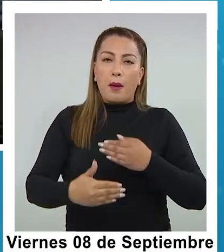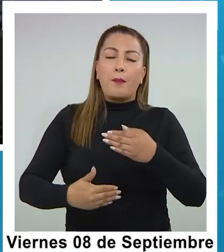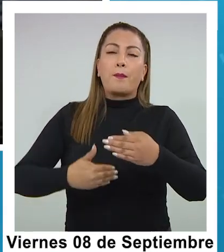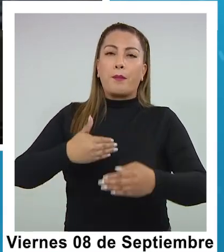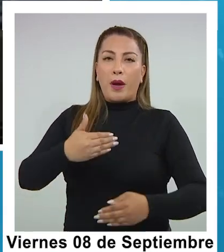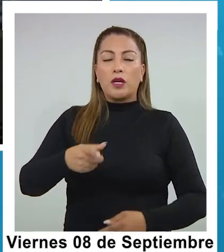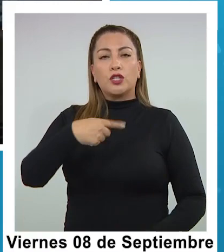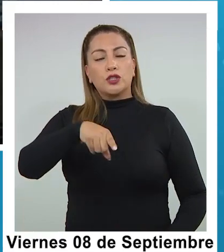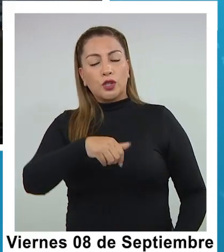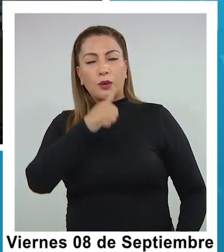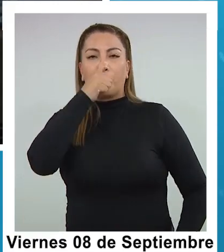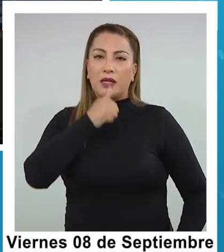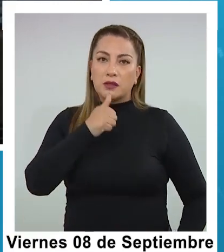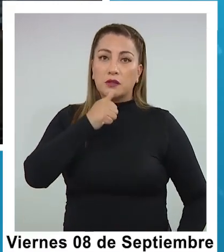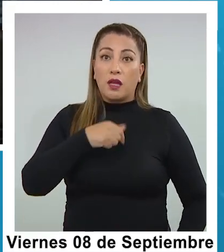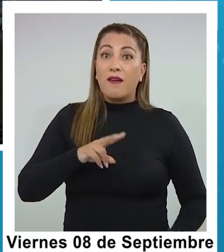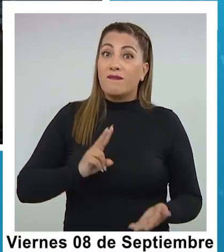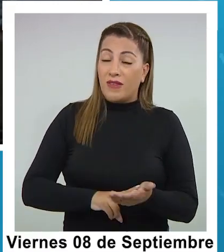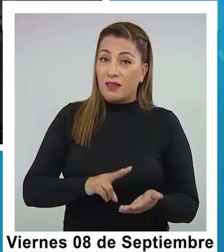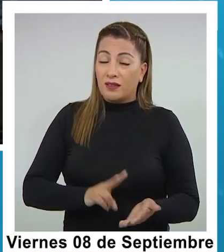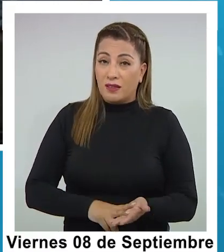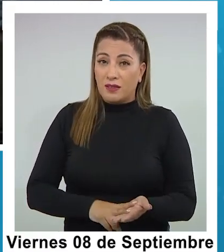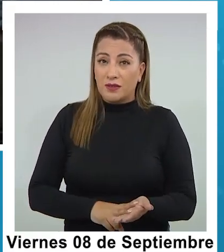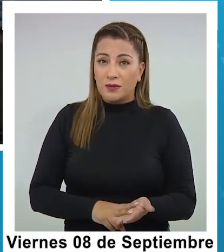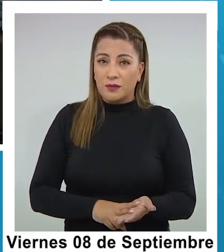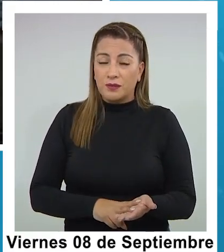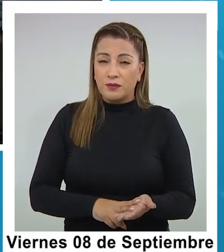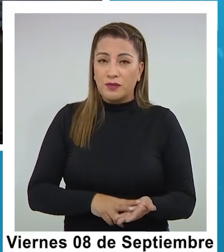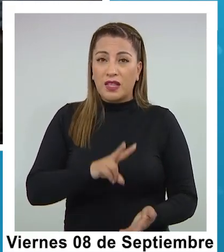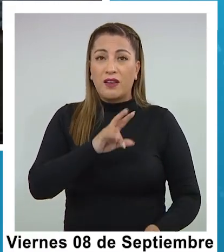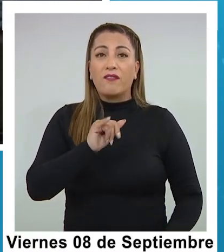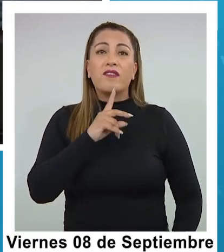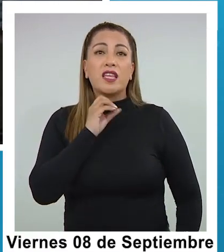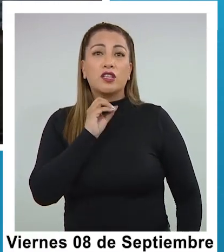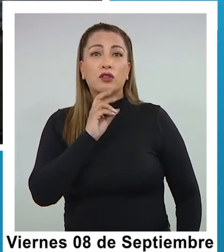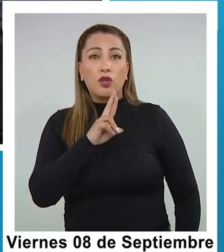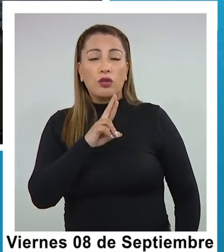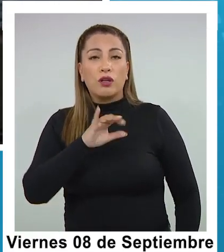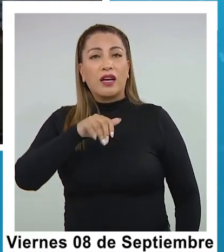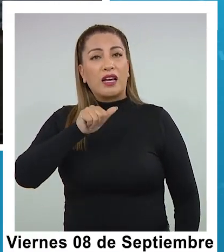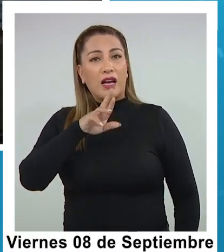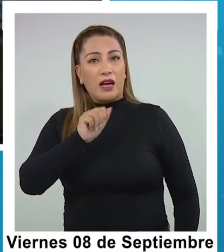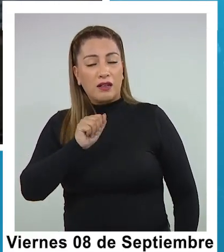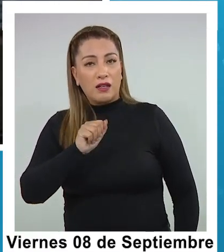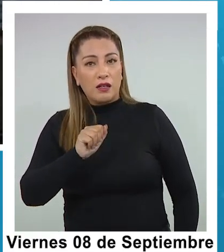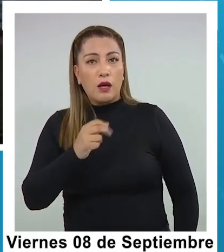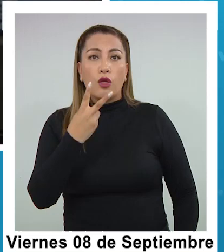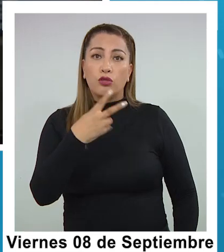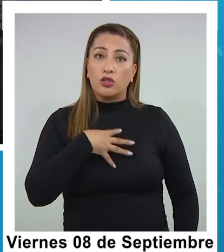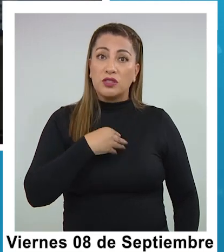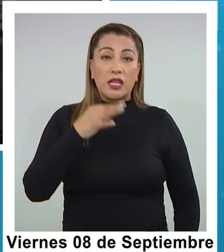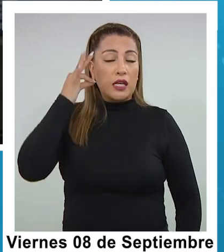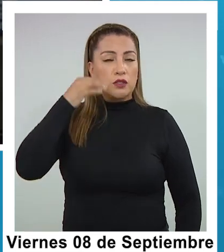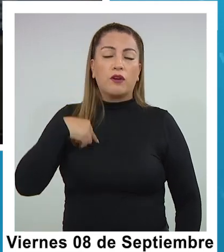que armarte de paciencia. Ahora, yo me alegro por lo que pasó en el caso Víctor, me alegro por Joan, me alegro por sus dos